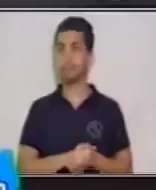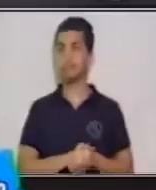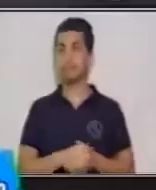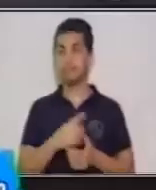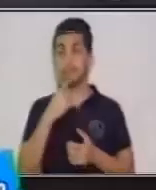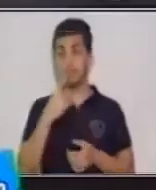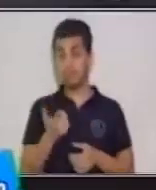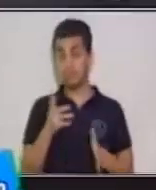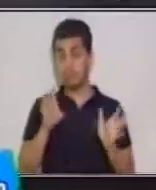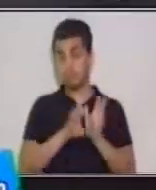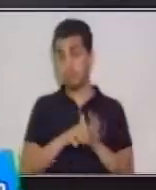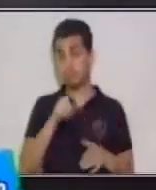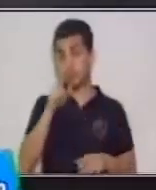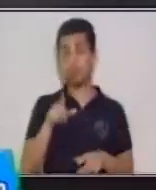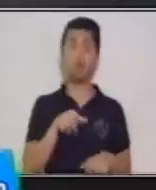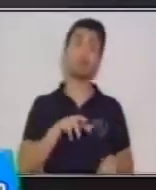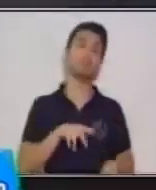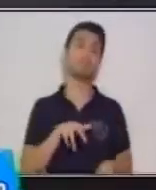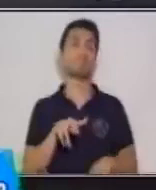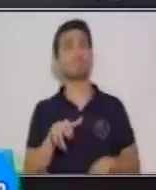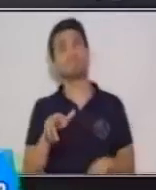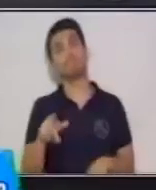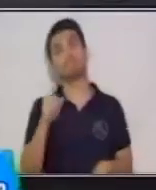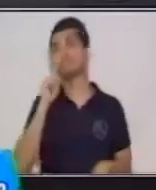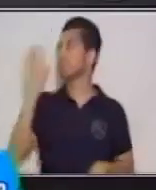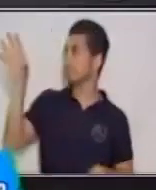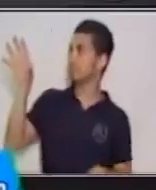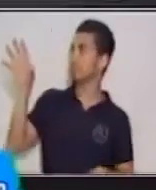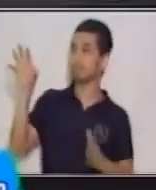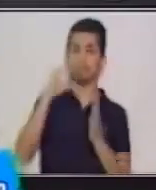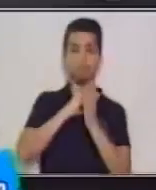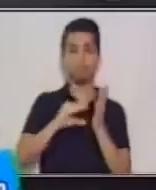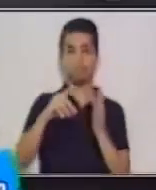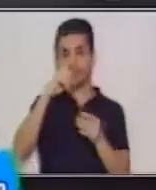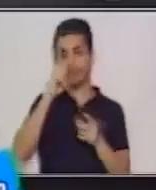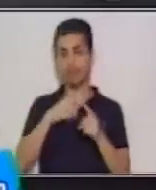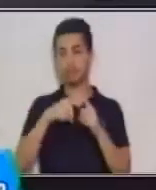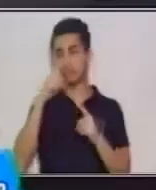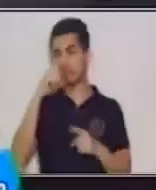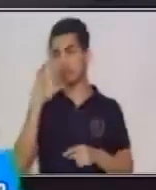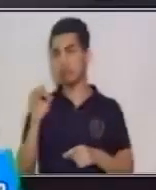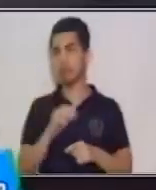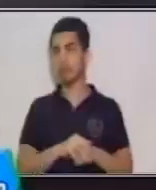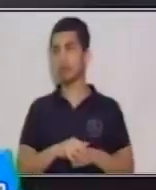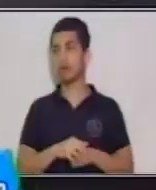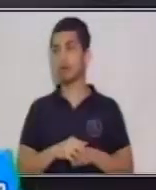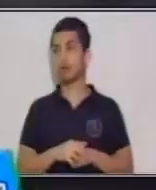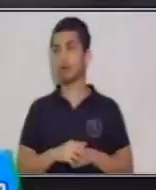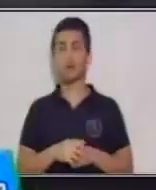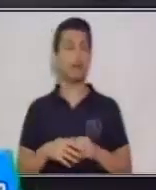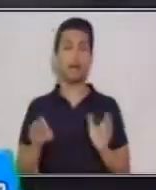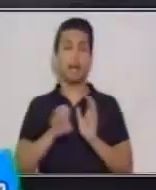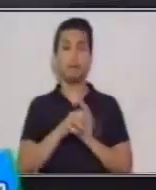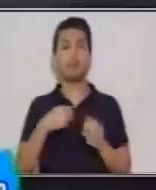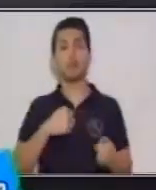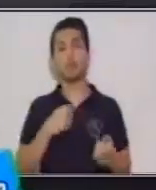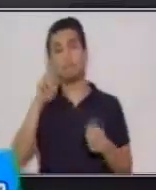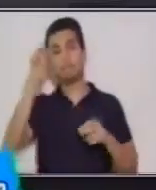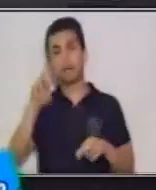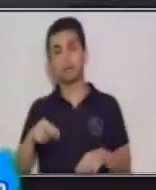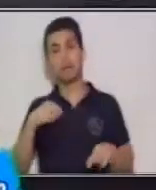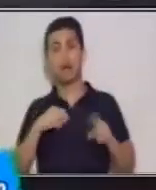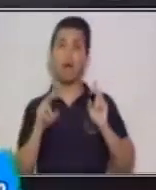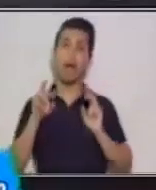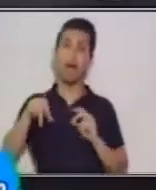vas caminando y ves algún texto y alguien va contigo y de pronto dejas de escuchar a esa